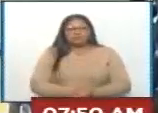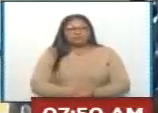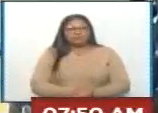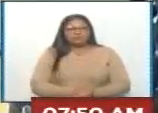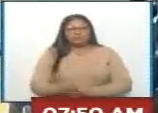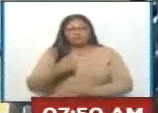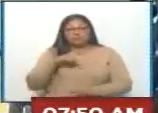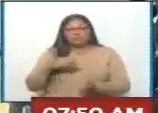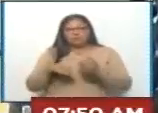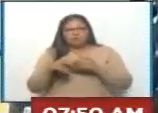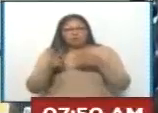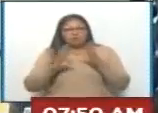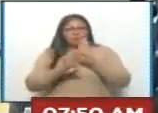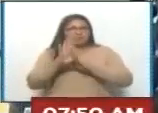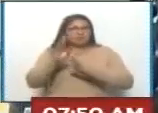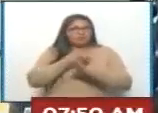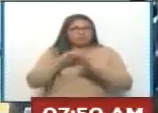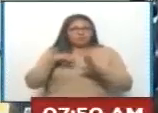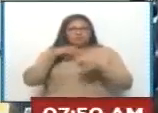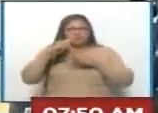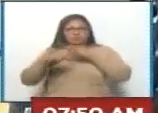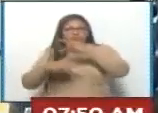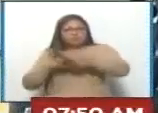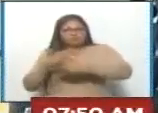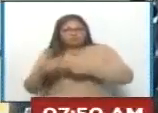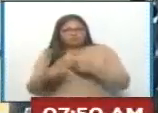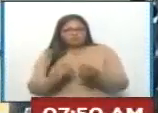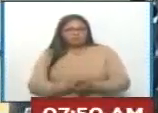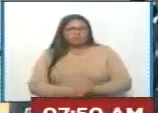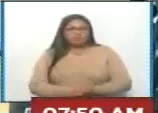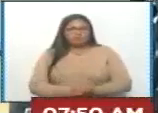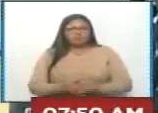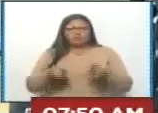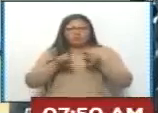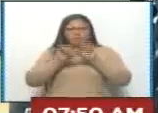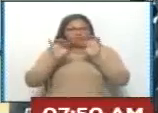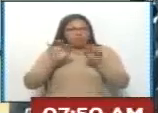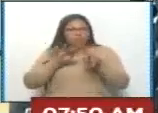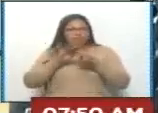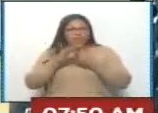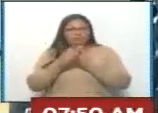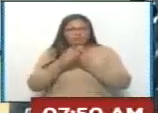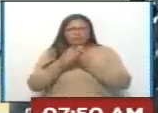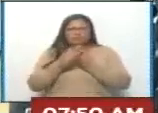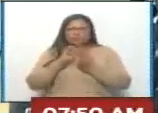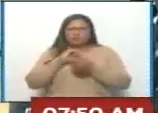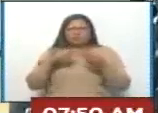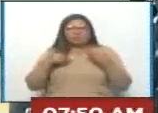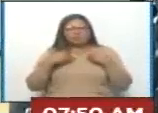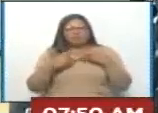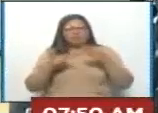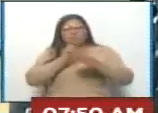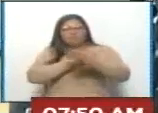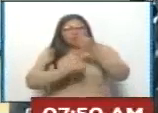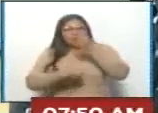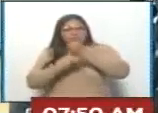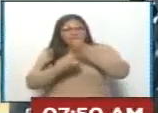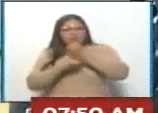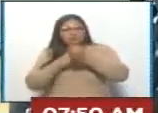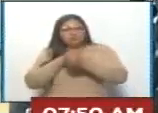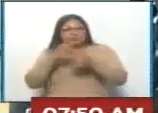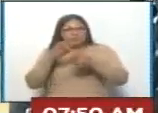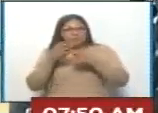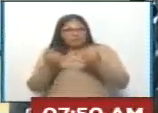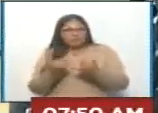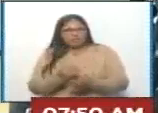nosotros con el incremento de la producción tenemos una condición para fortalecer los salarios. ¿Qué